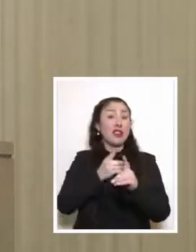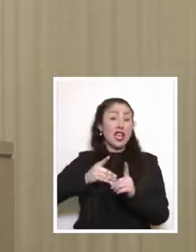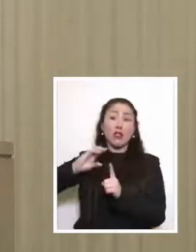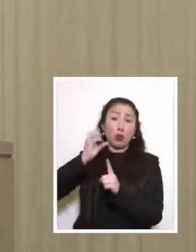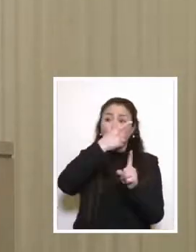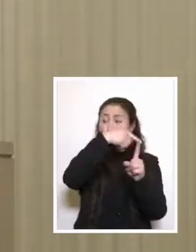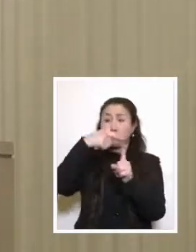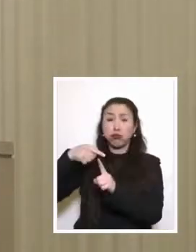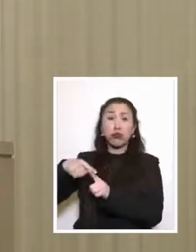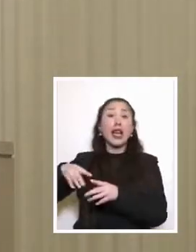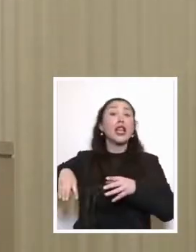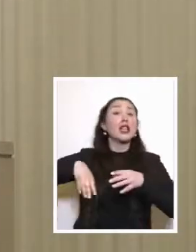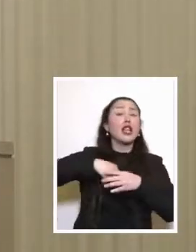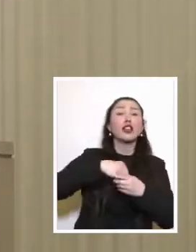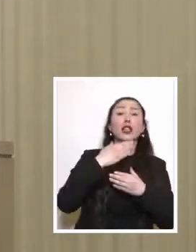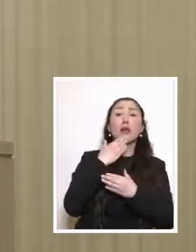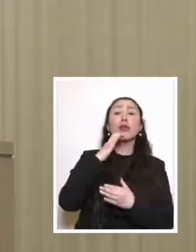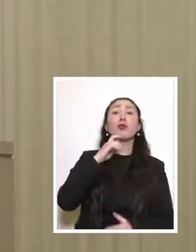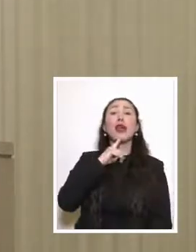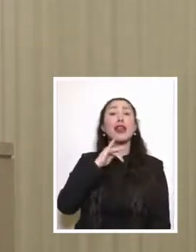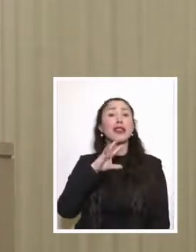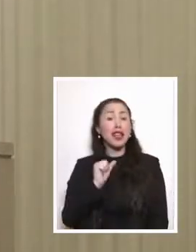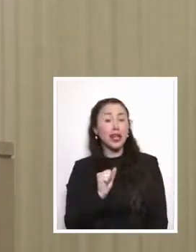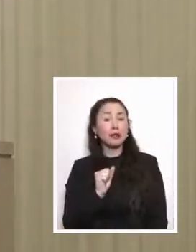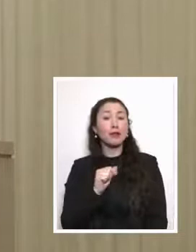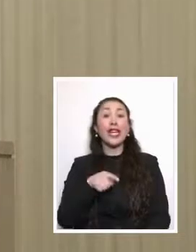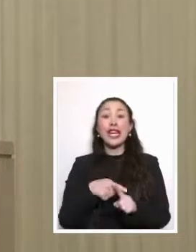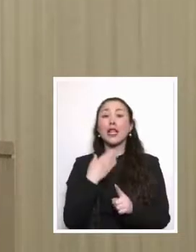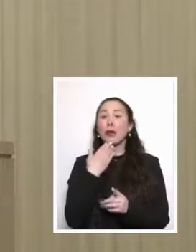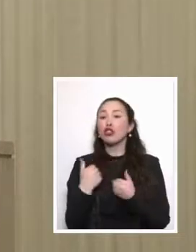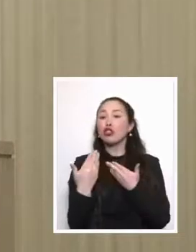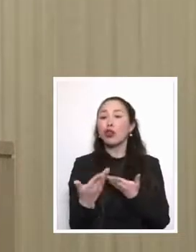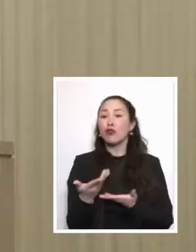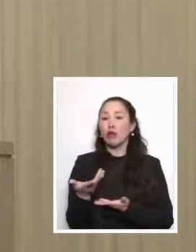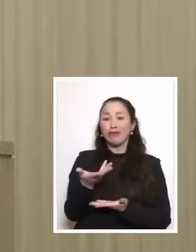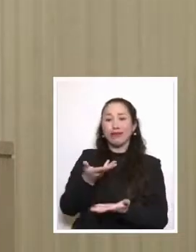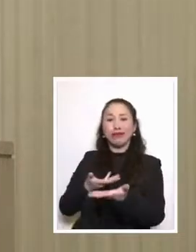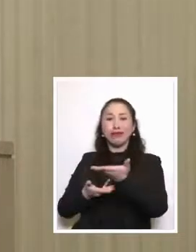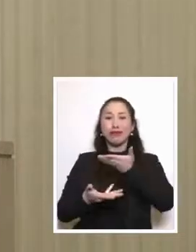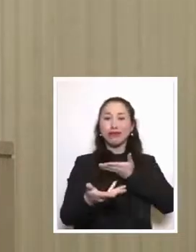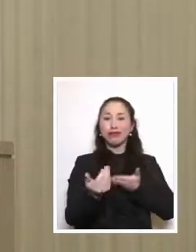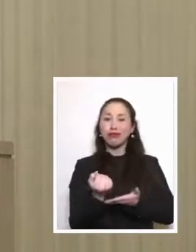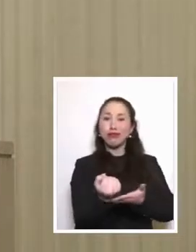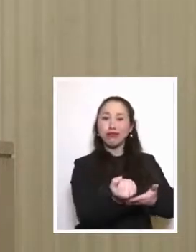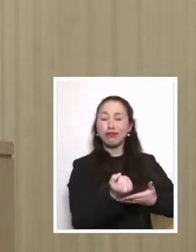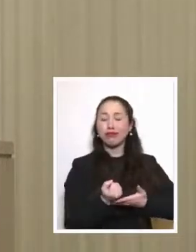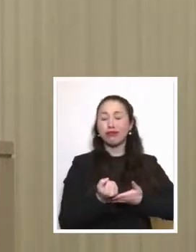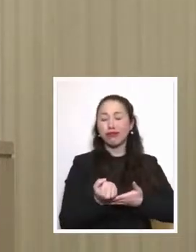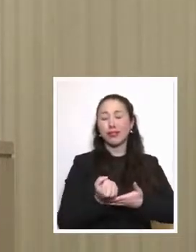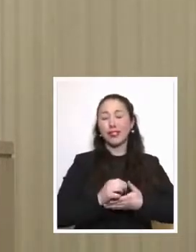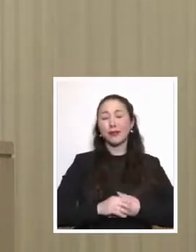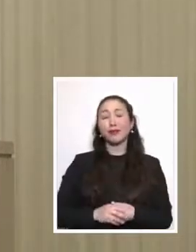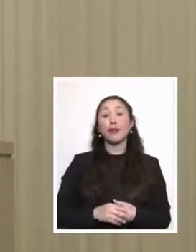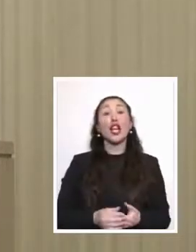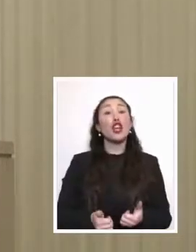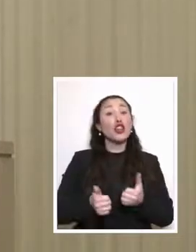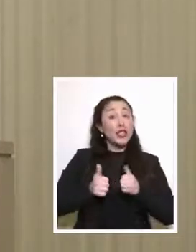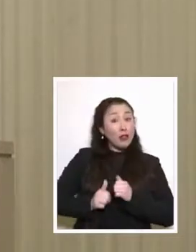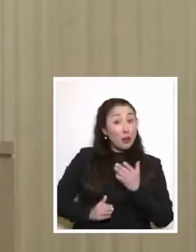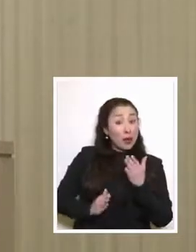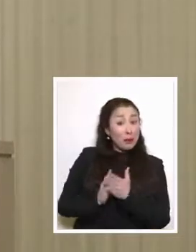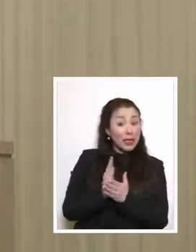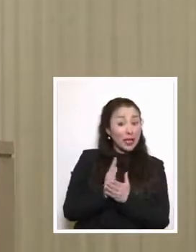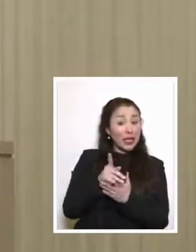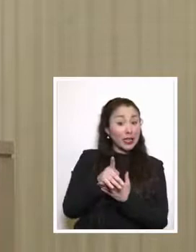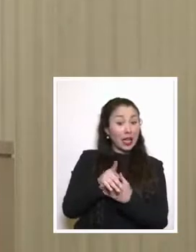que contemple una ética del cuidado, la reciprocidad y la solidaridad. Los desafíos de implementación de esta nueva